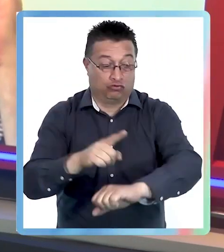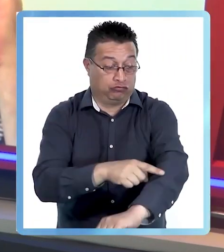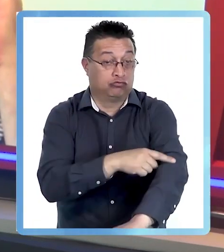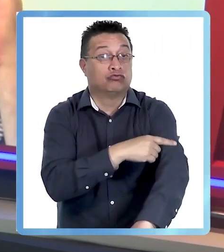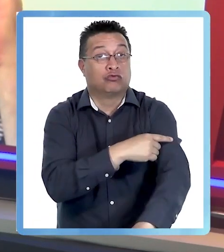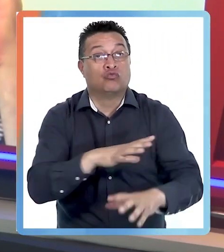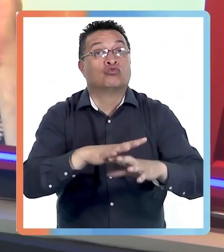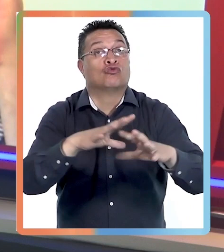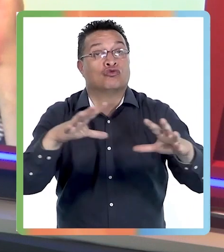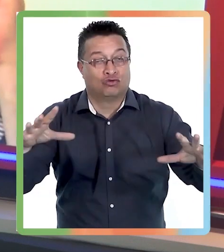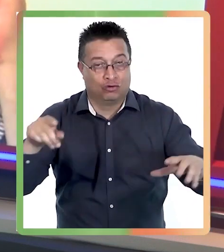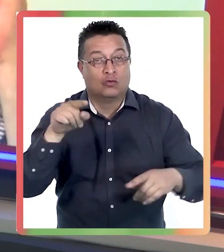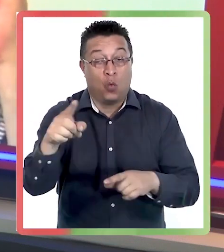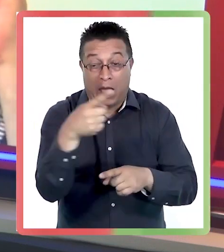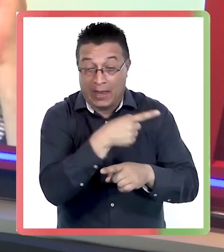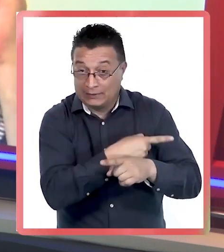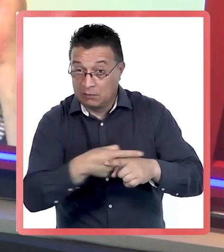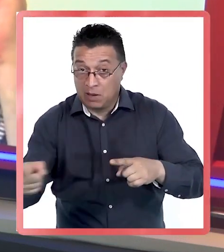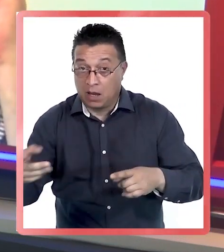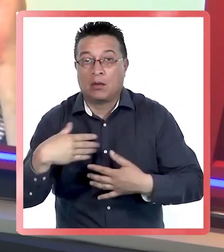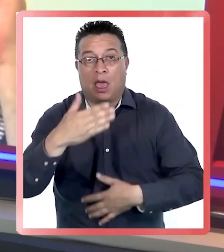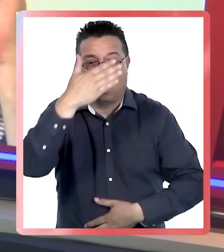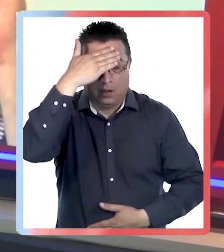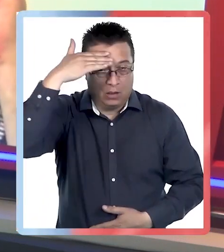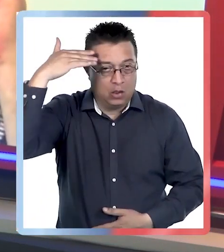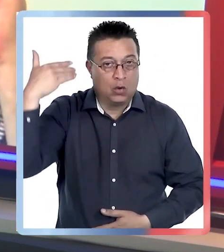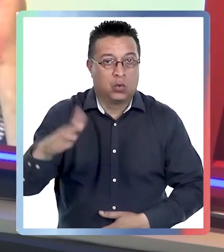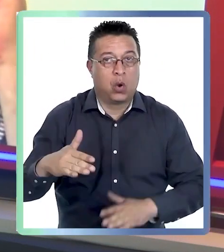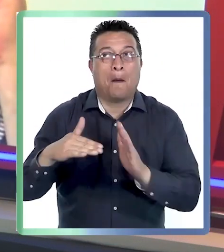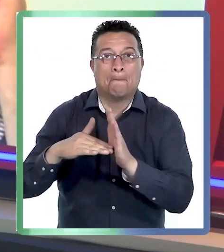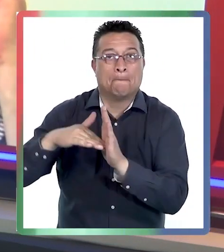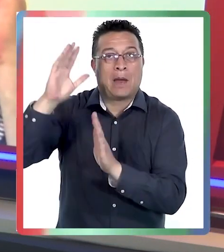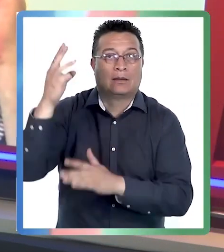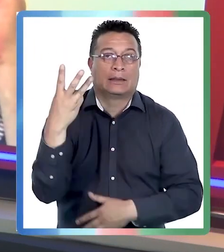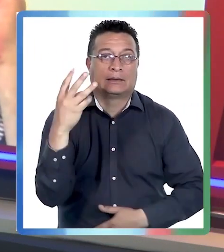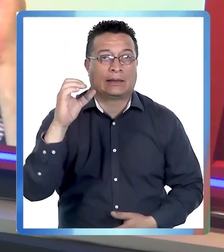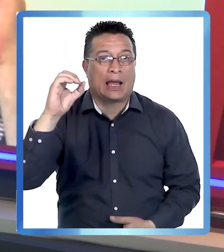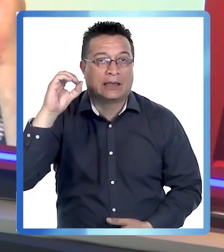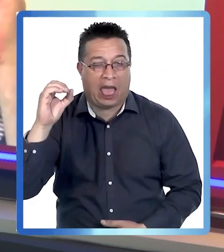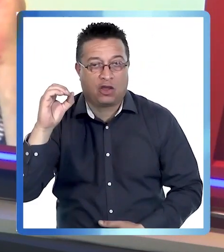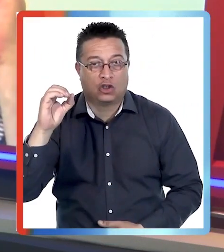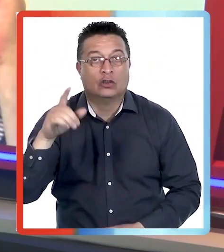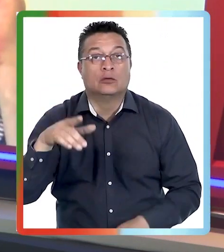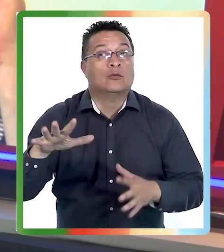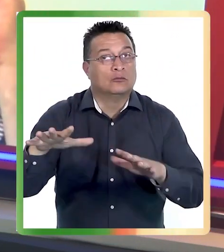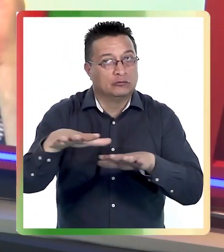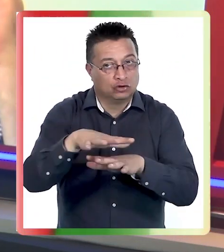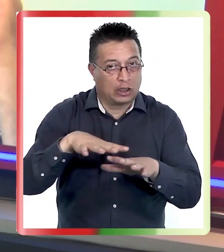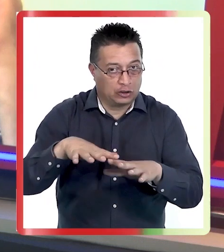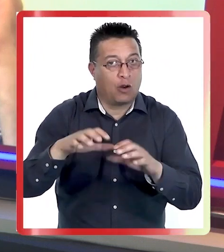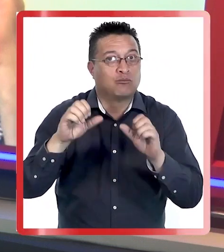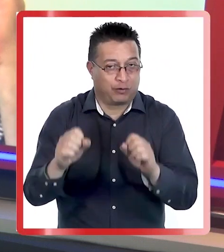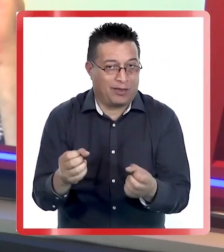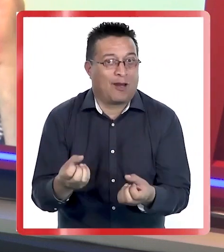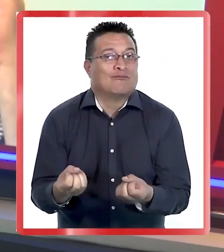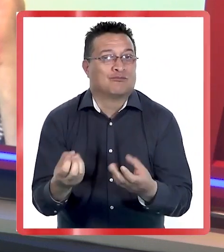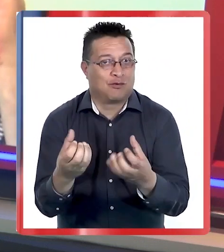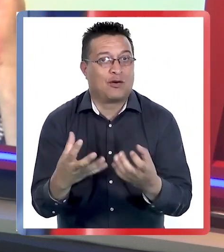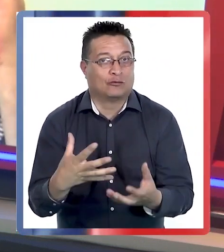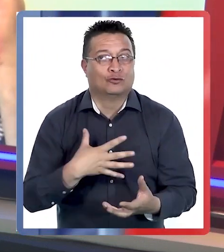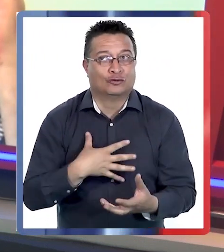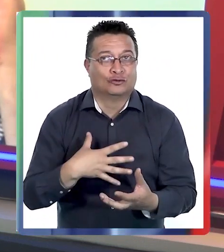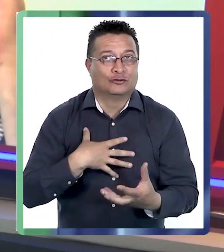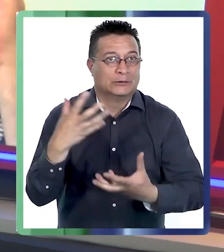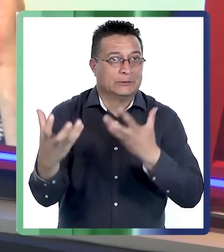varias regiones del país. Durante toda la semana hemos visto temperaturas por sobre los 30 grados, el escenario propicio para que se desaten